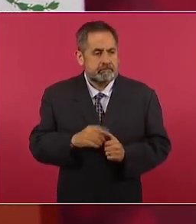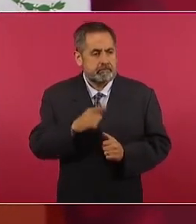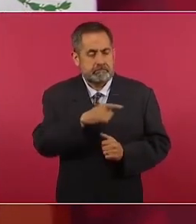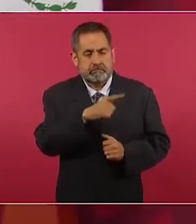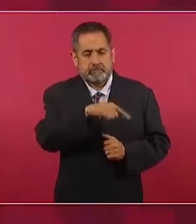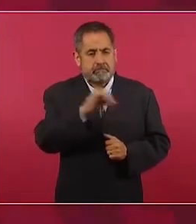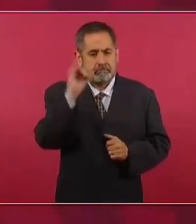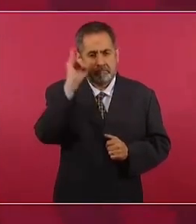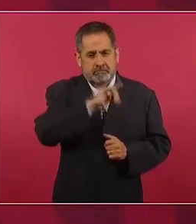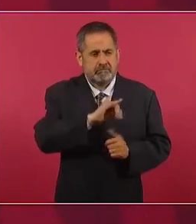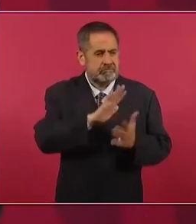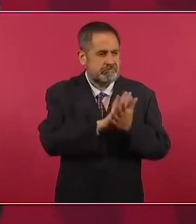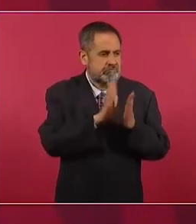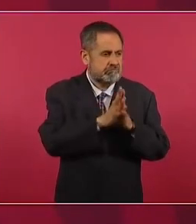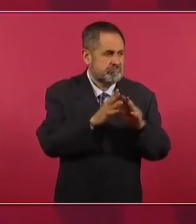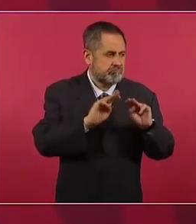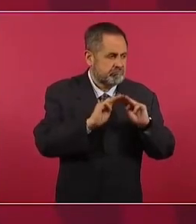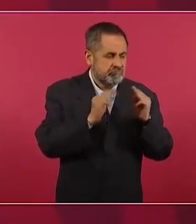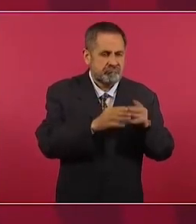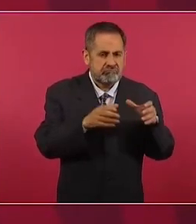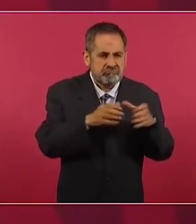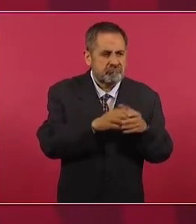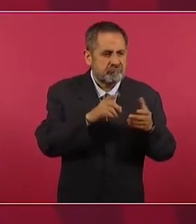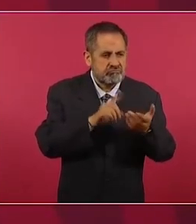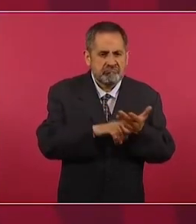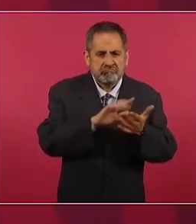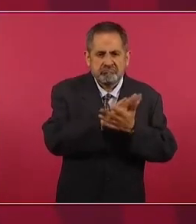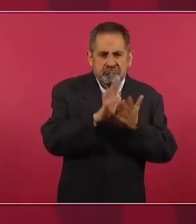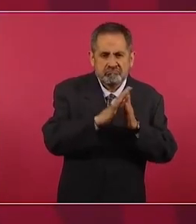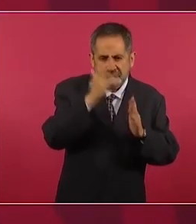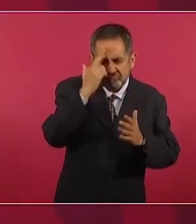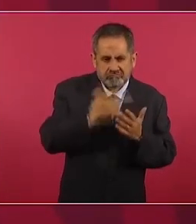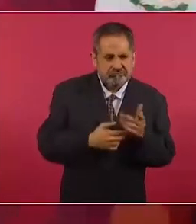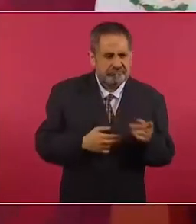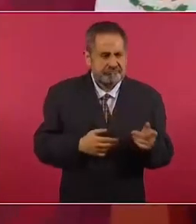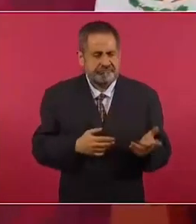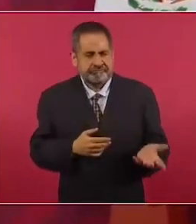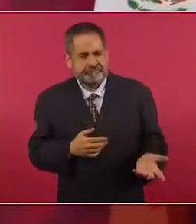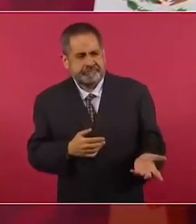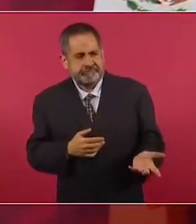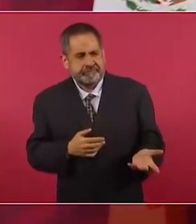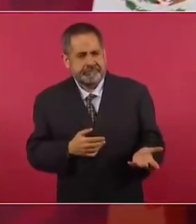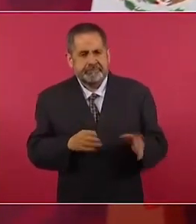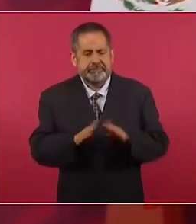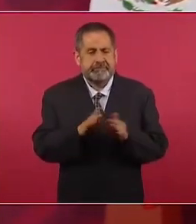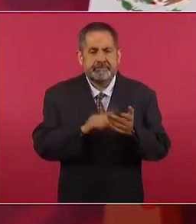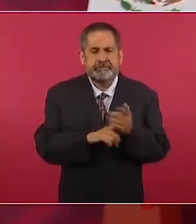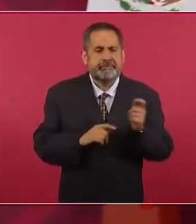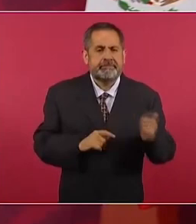jefes de bandas de la delincuencia organizada y para,